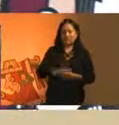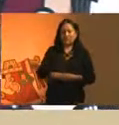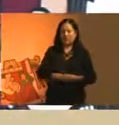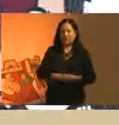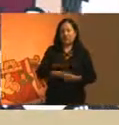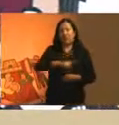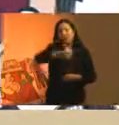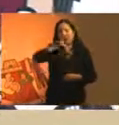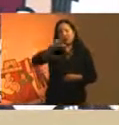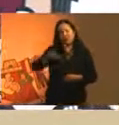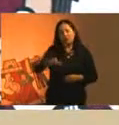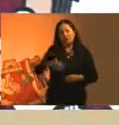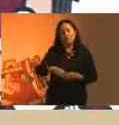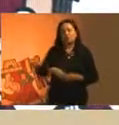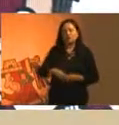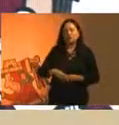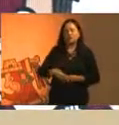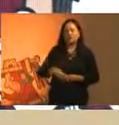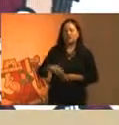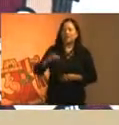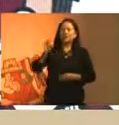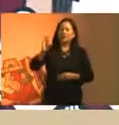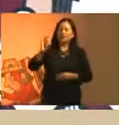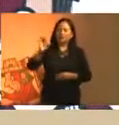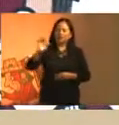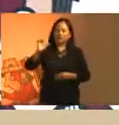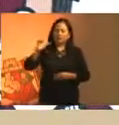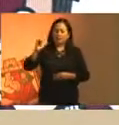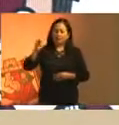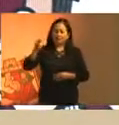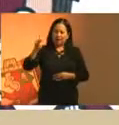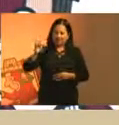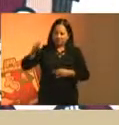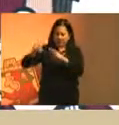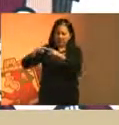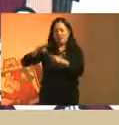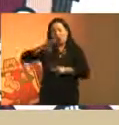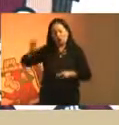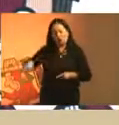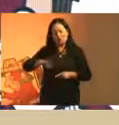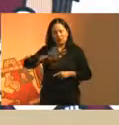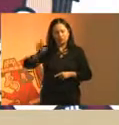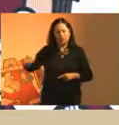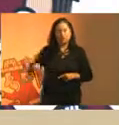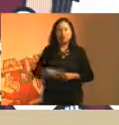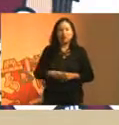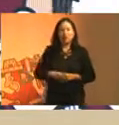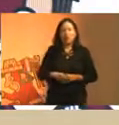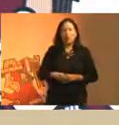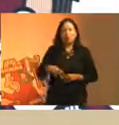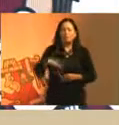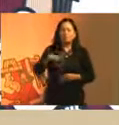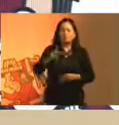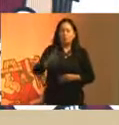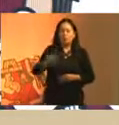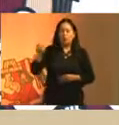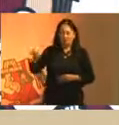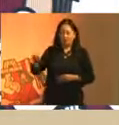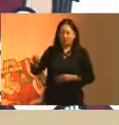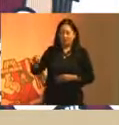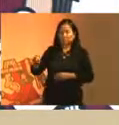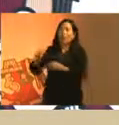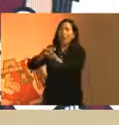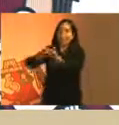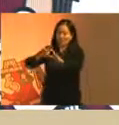murió en la rebelión delahuertista en diciembre de 1923 pero su partido el partido socialista del sureste es uno de los que apoya a